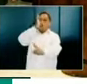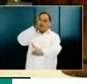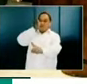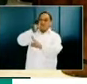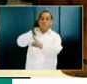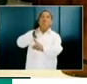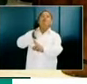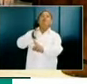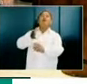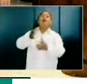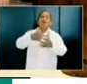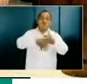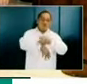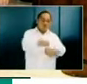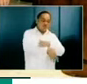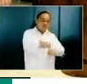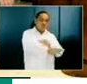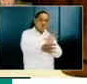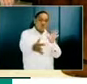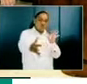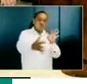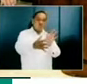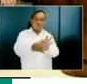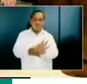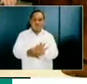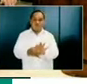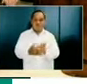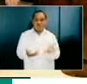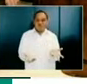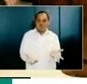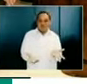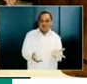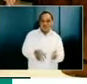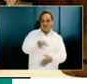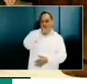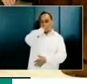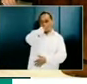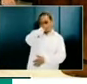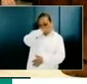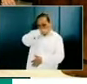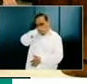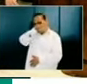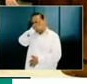basura, ¿no? Alimaña, culebra ponzoñosa,